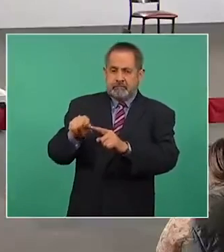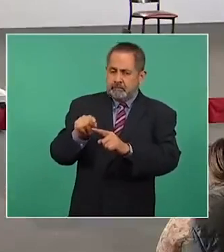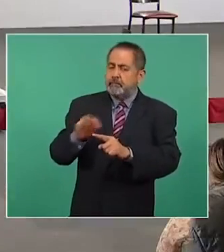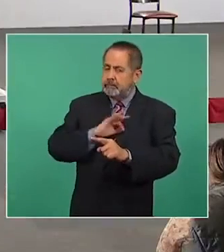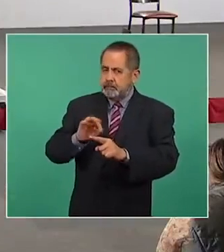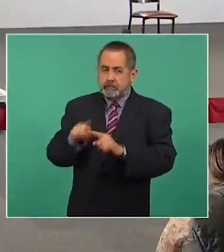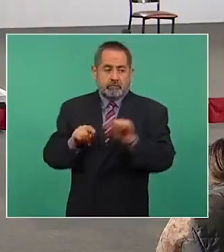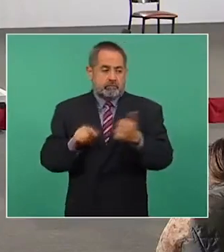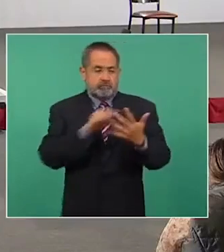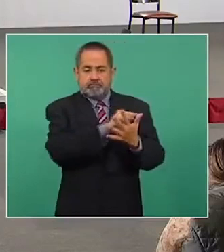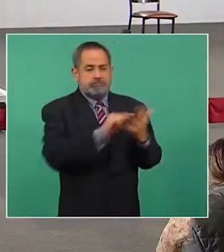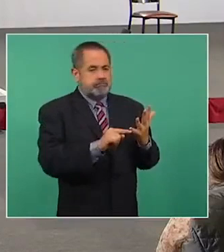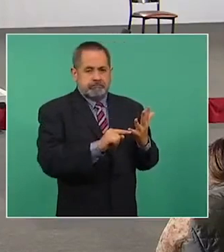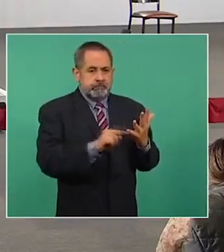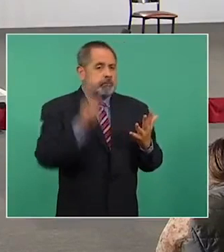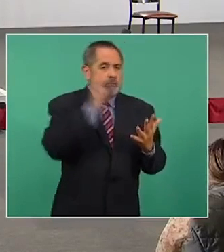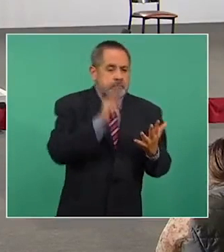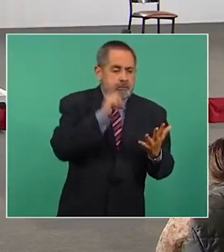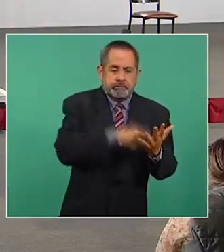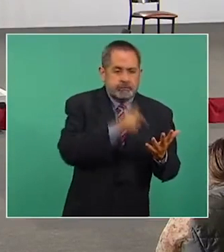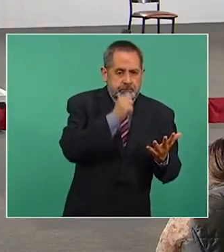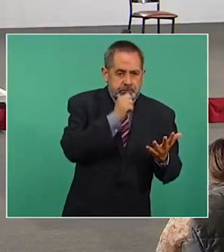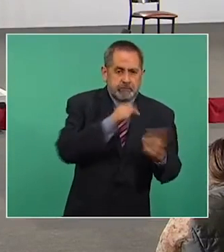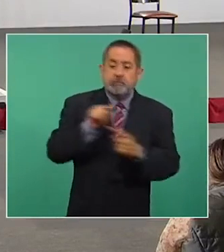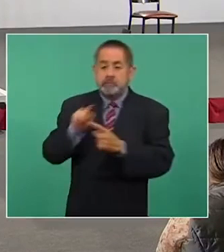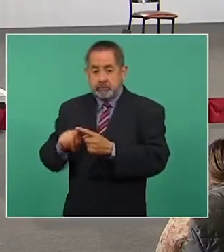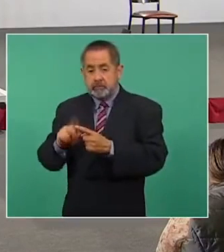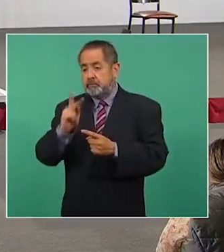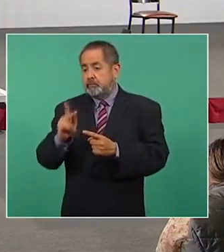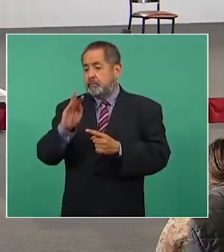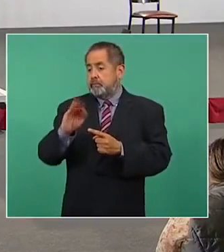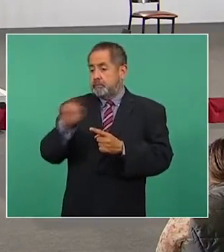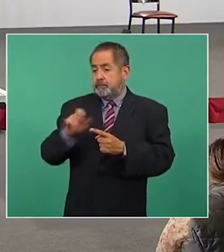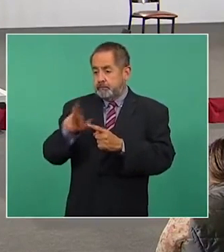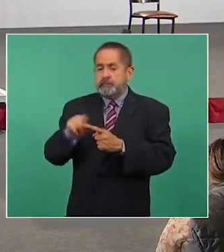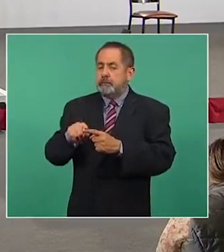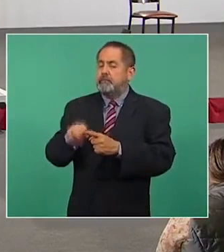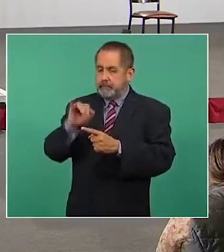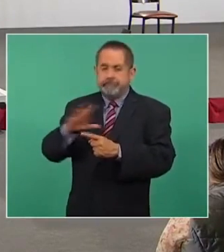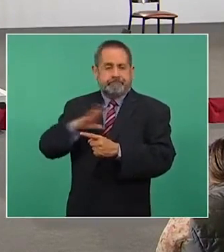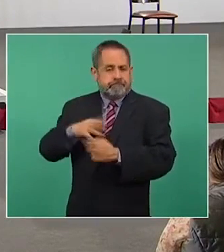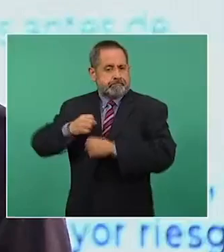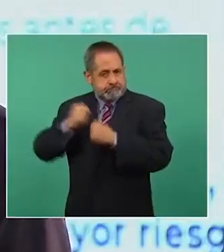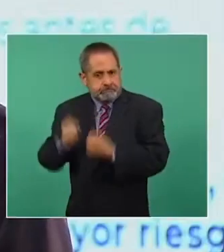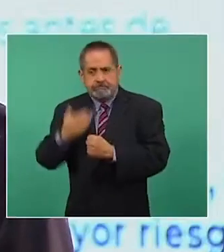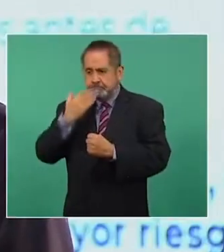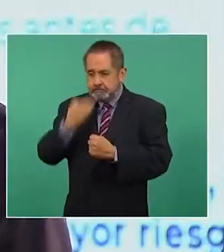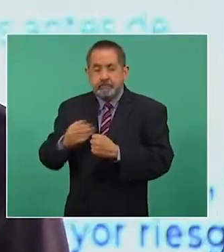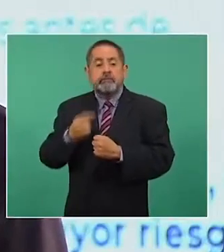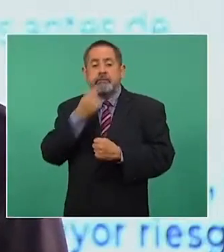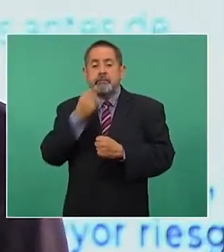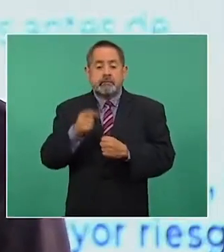en niños de 12 a 17 años con comorbilidades en mexico y que para la segunda semana del próximo mes se